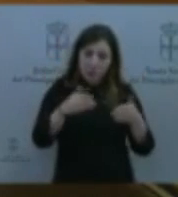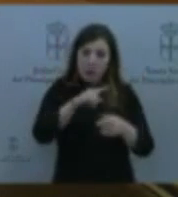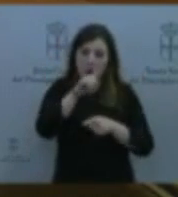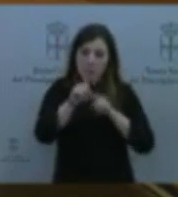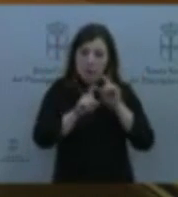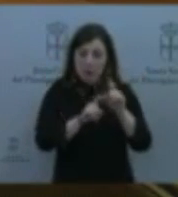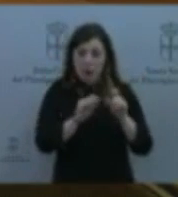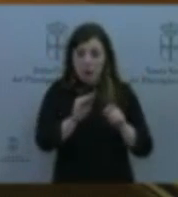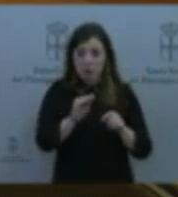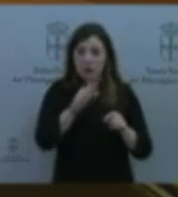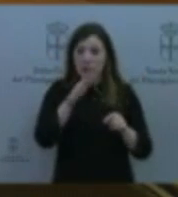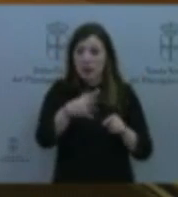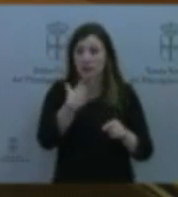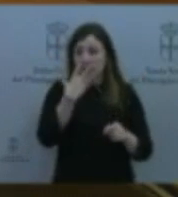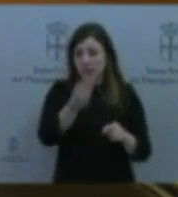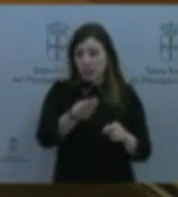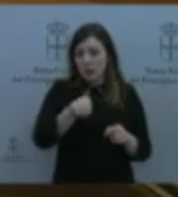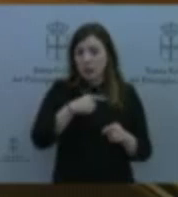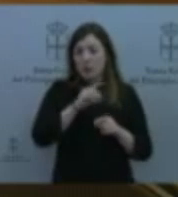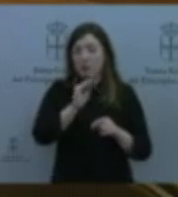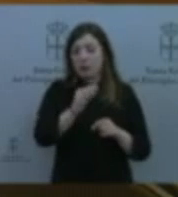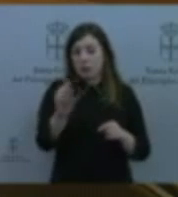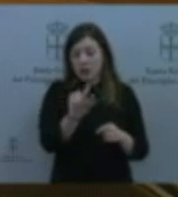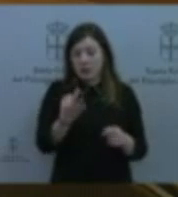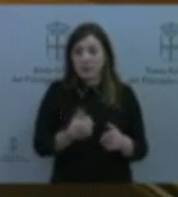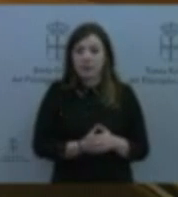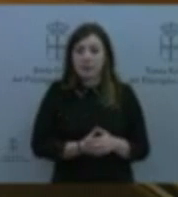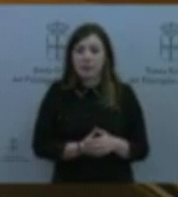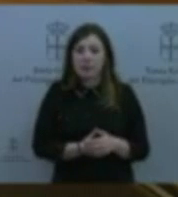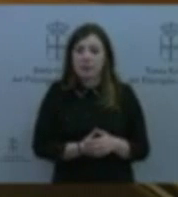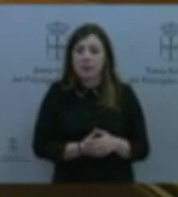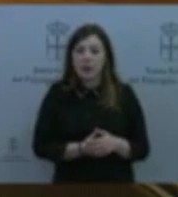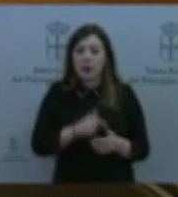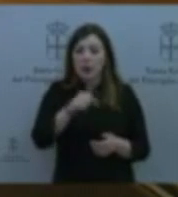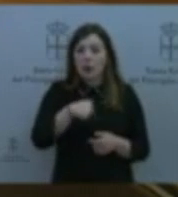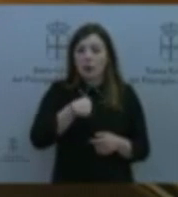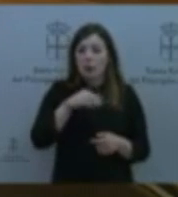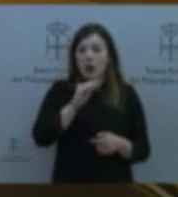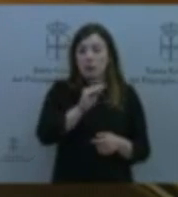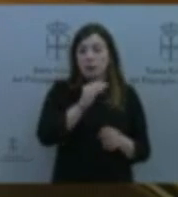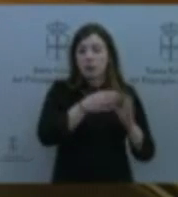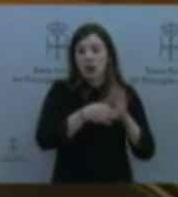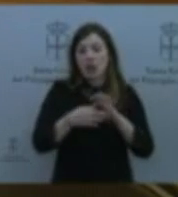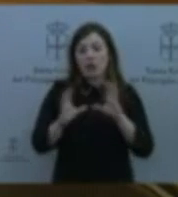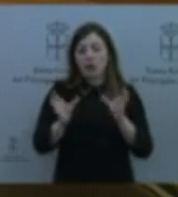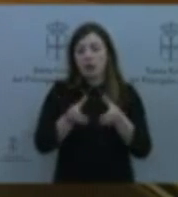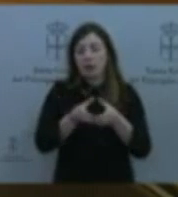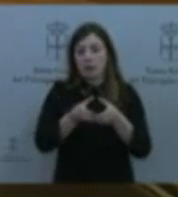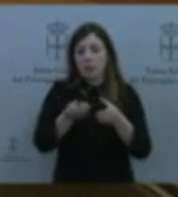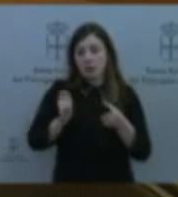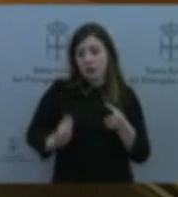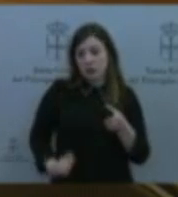hoy. Hoy faigo una pregunta sobre el colectivo profesional de técnicos sanitarios,